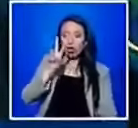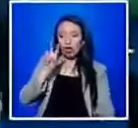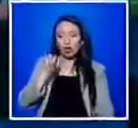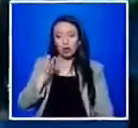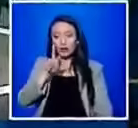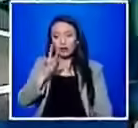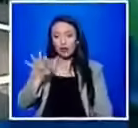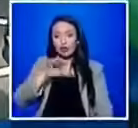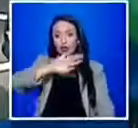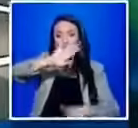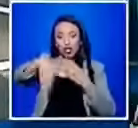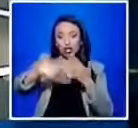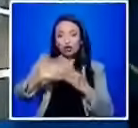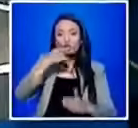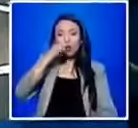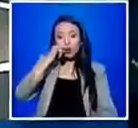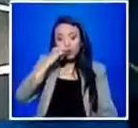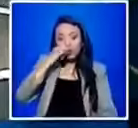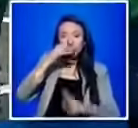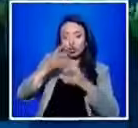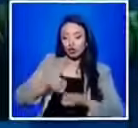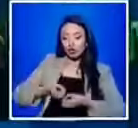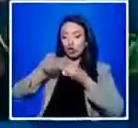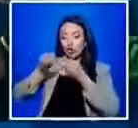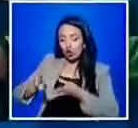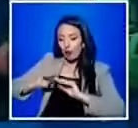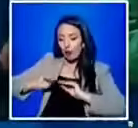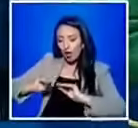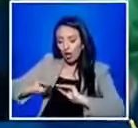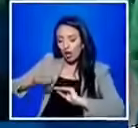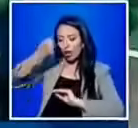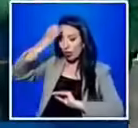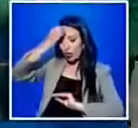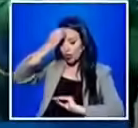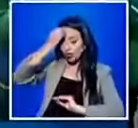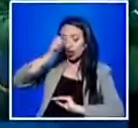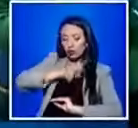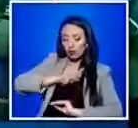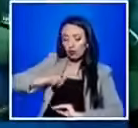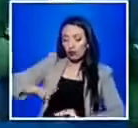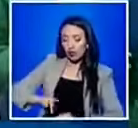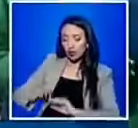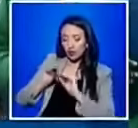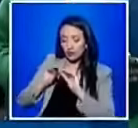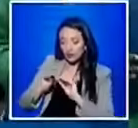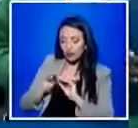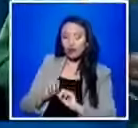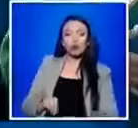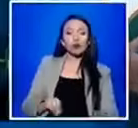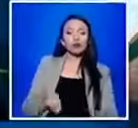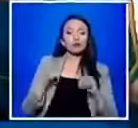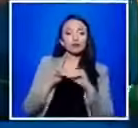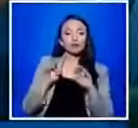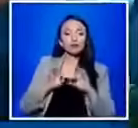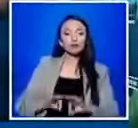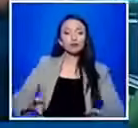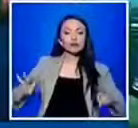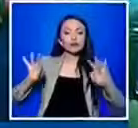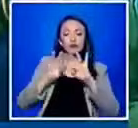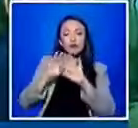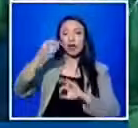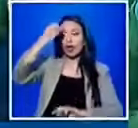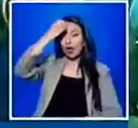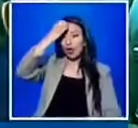2024-2025, que todo esté al alcance de ellos, tanto en lo educativo como en lo personal, tratando en lo posible de que